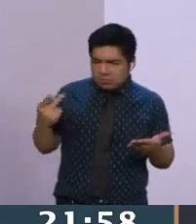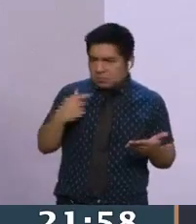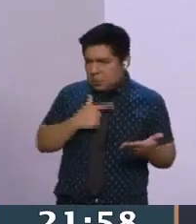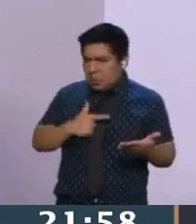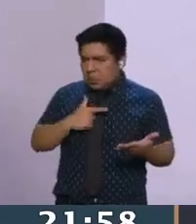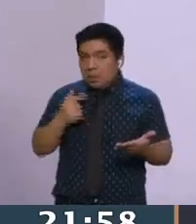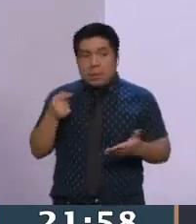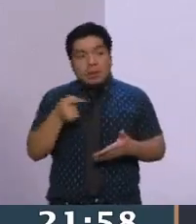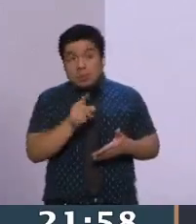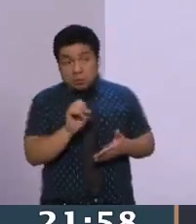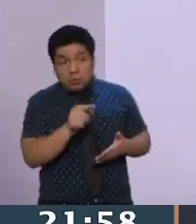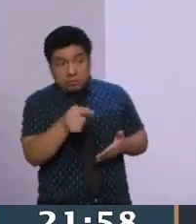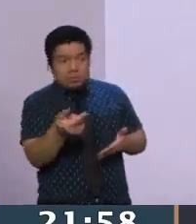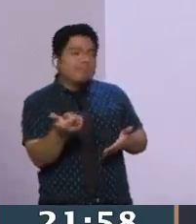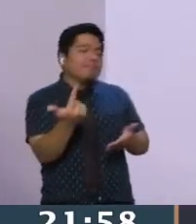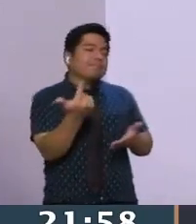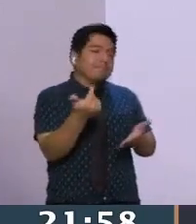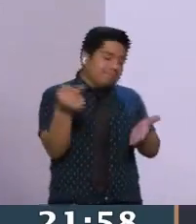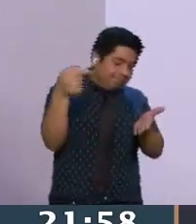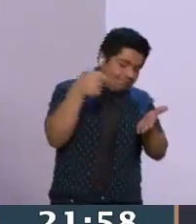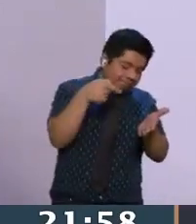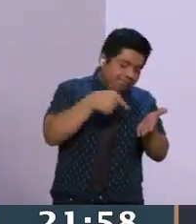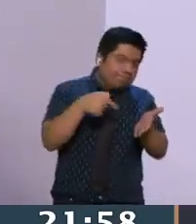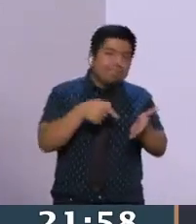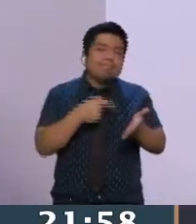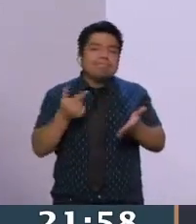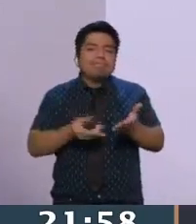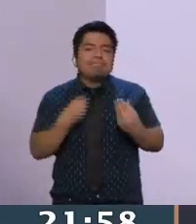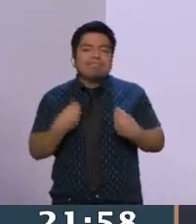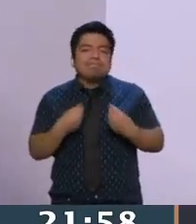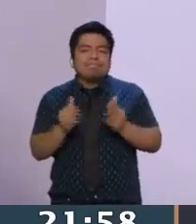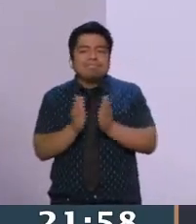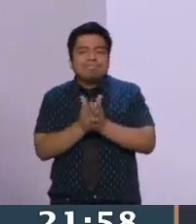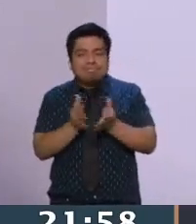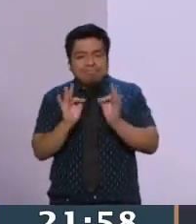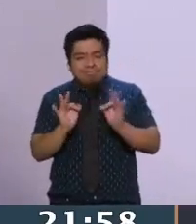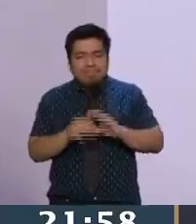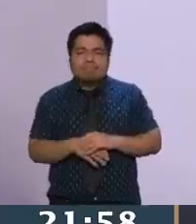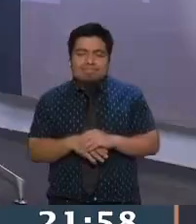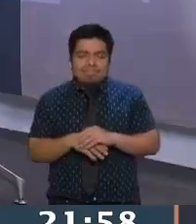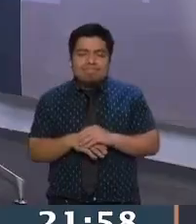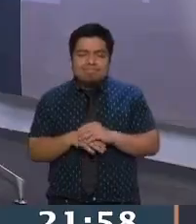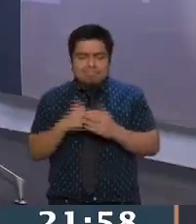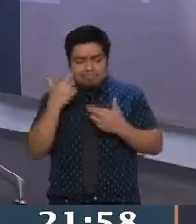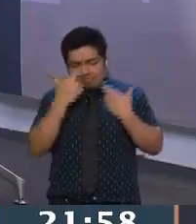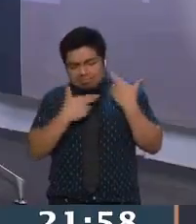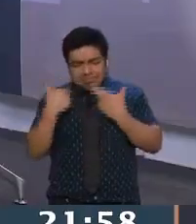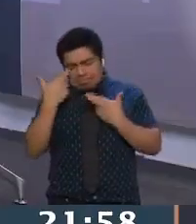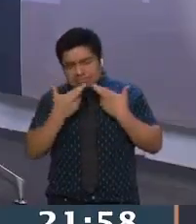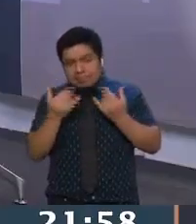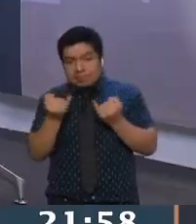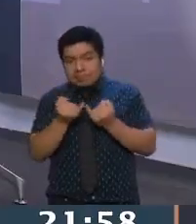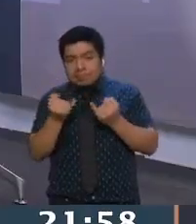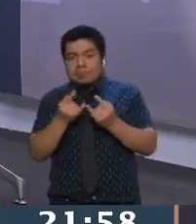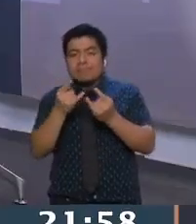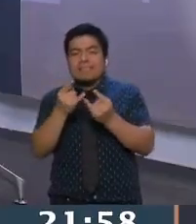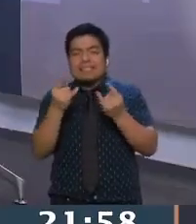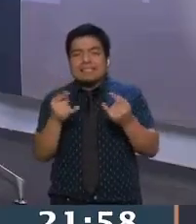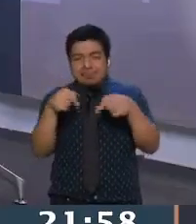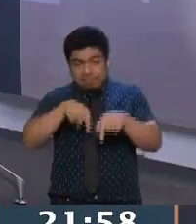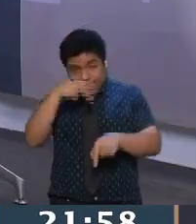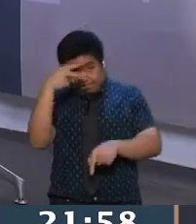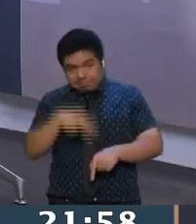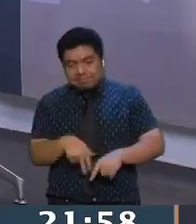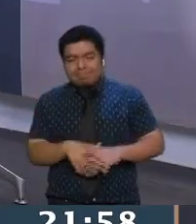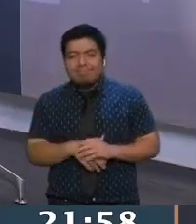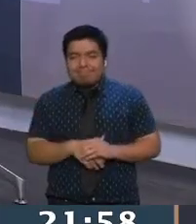quienes quieran adentrarse, sería un gran libro para poder pues analizar incluso la historia del jazz en nuestro